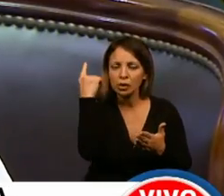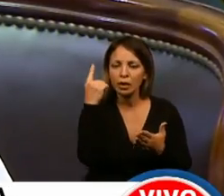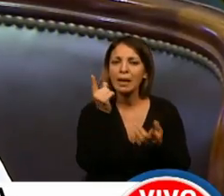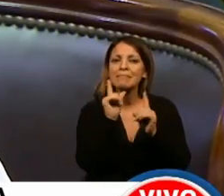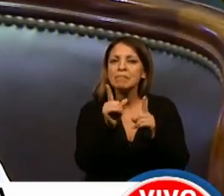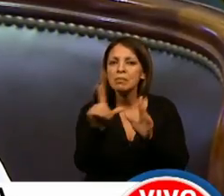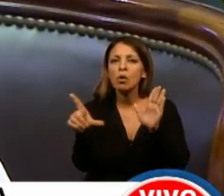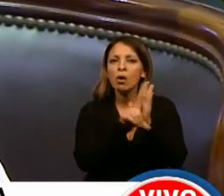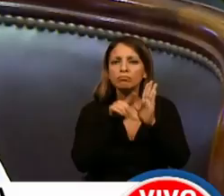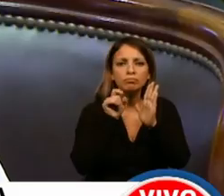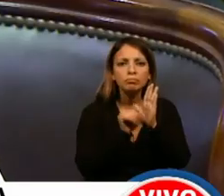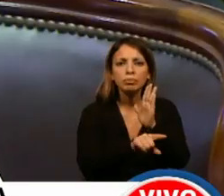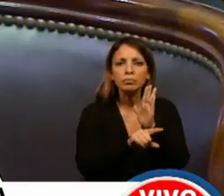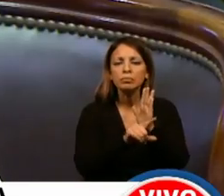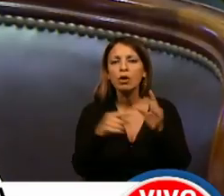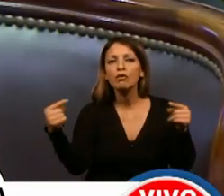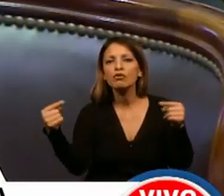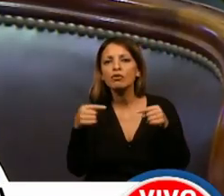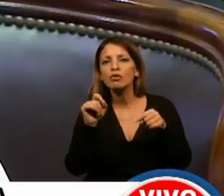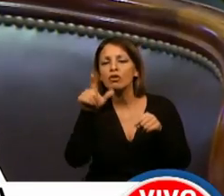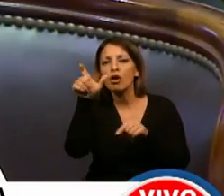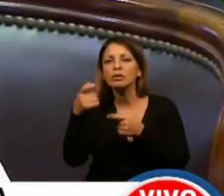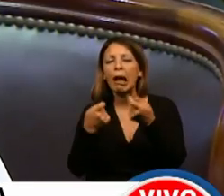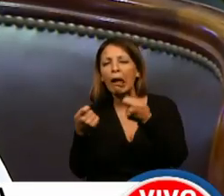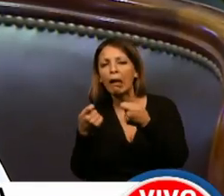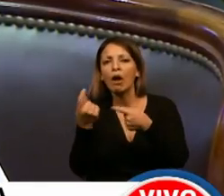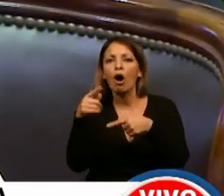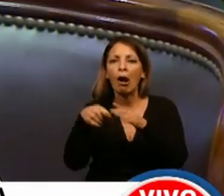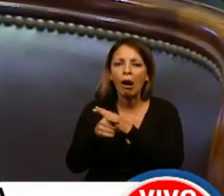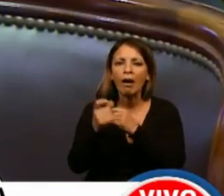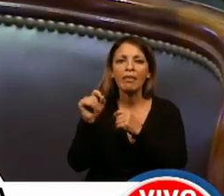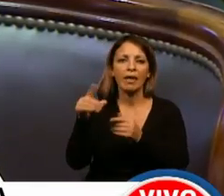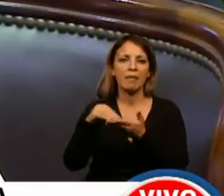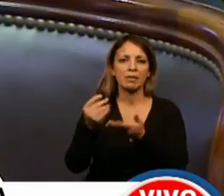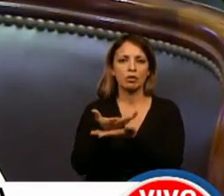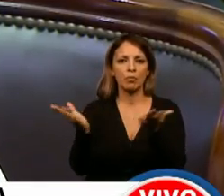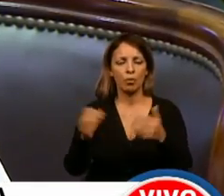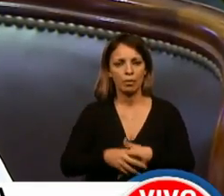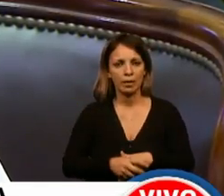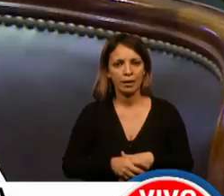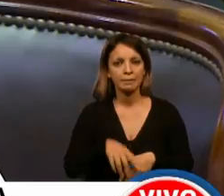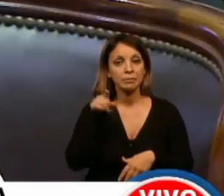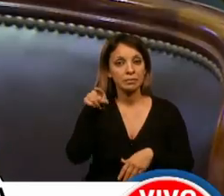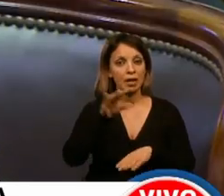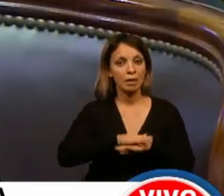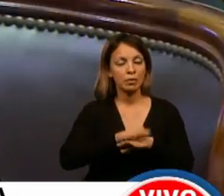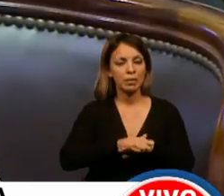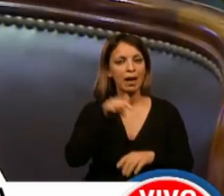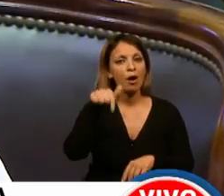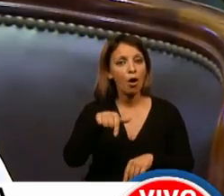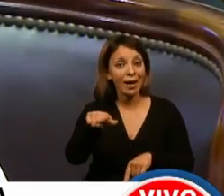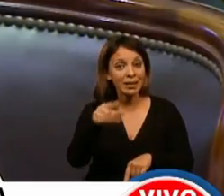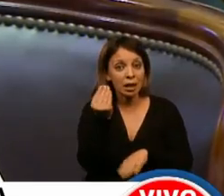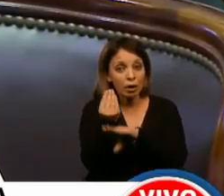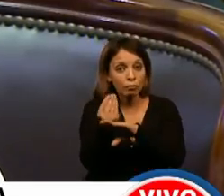frente a los actos u omisiones de la administración pública me parece que hoy toma un significado especial